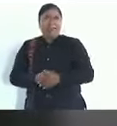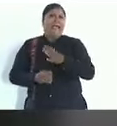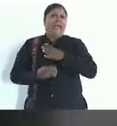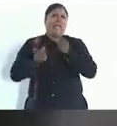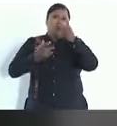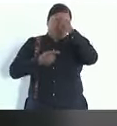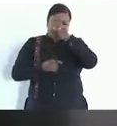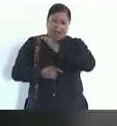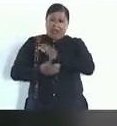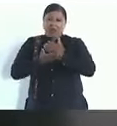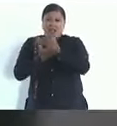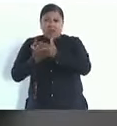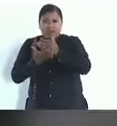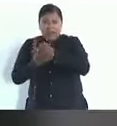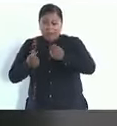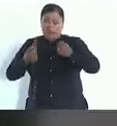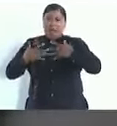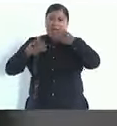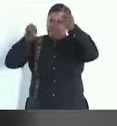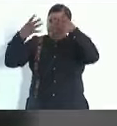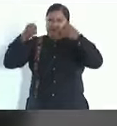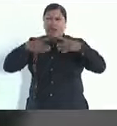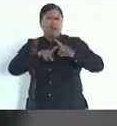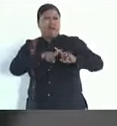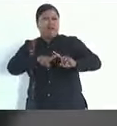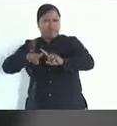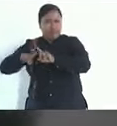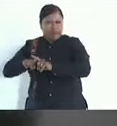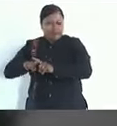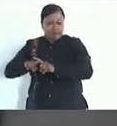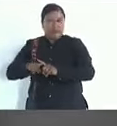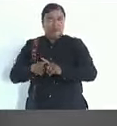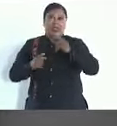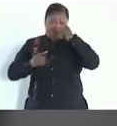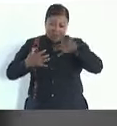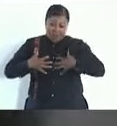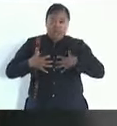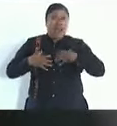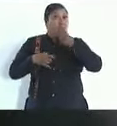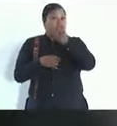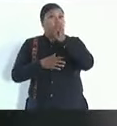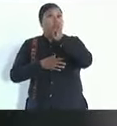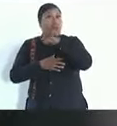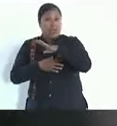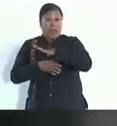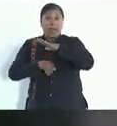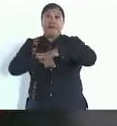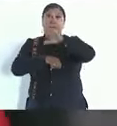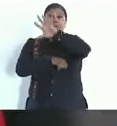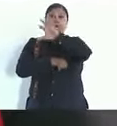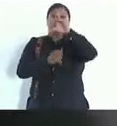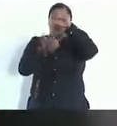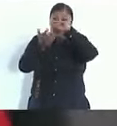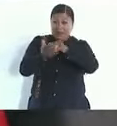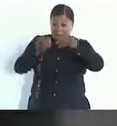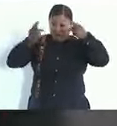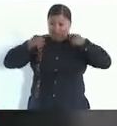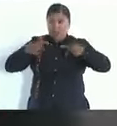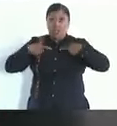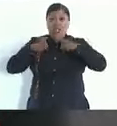quimioterapia, tomógrafo y mastógrafo. Así que por lo menos más de 500.000 habitantes